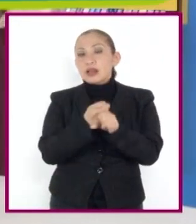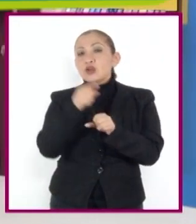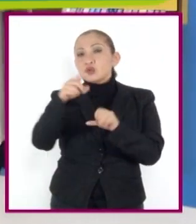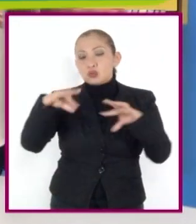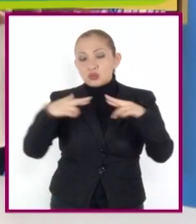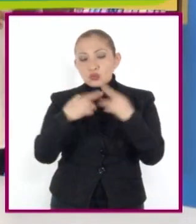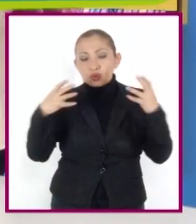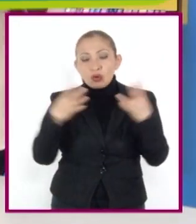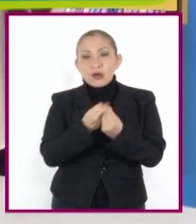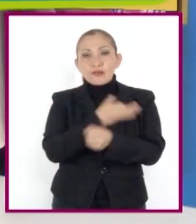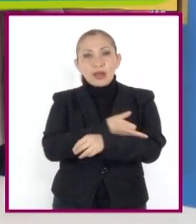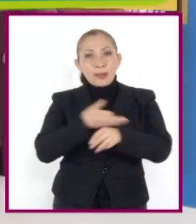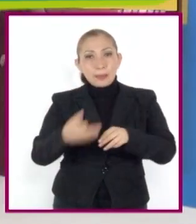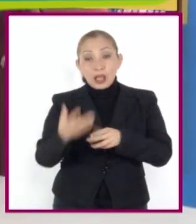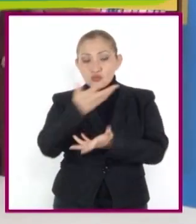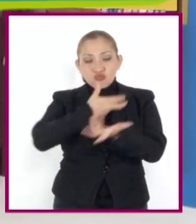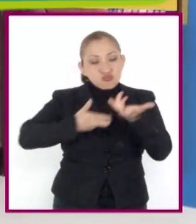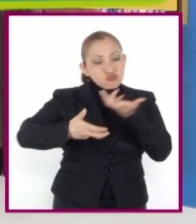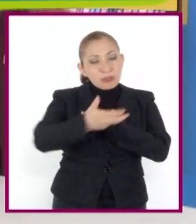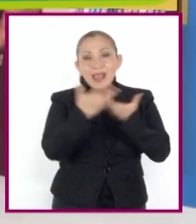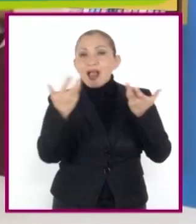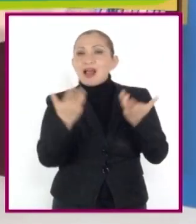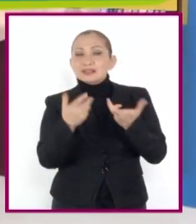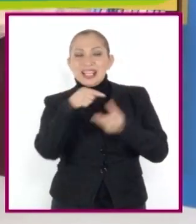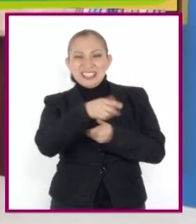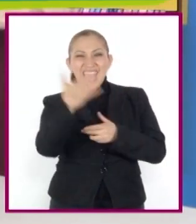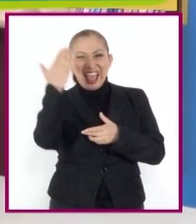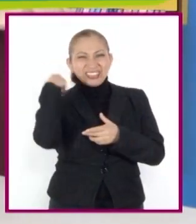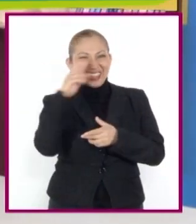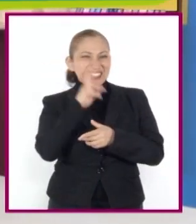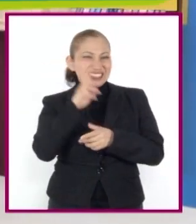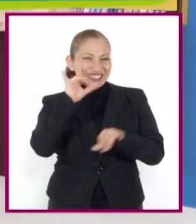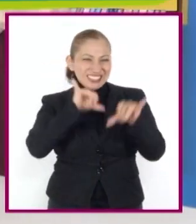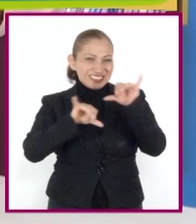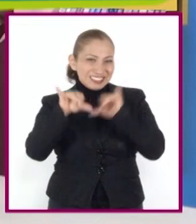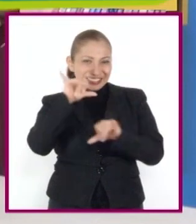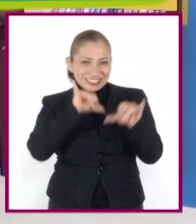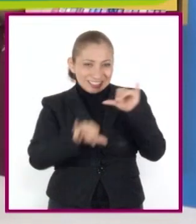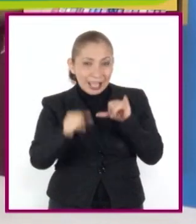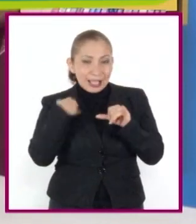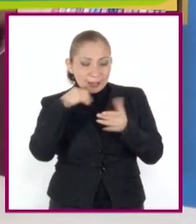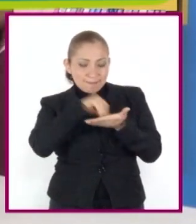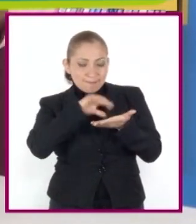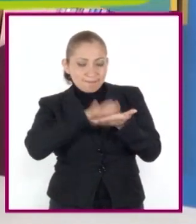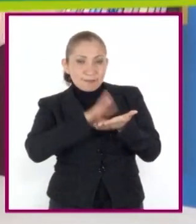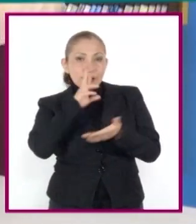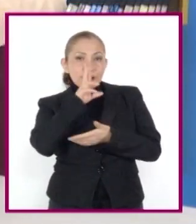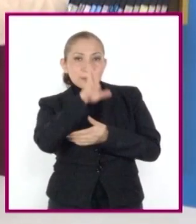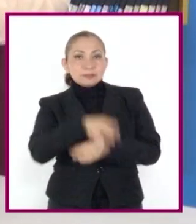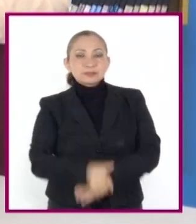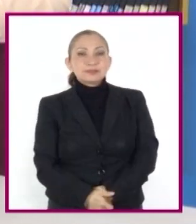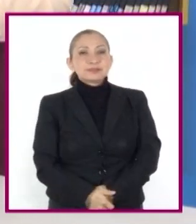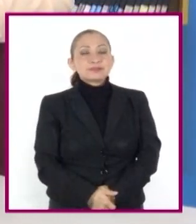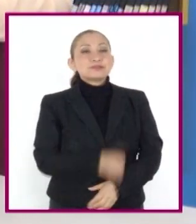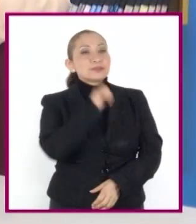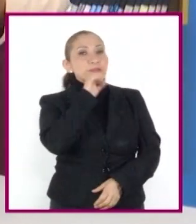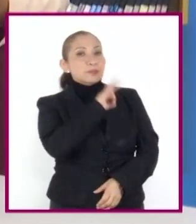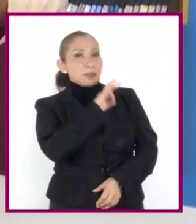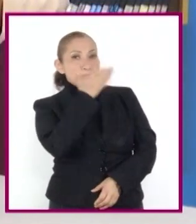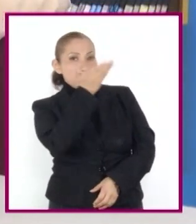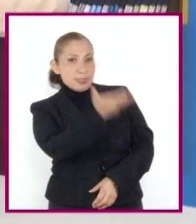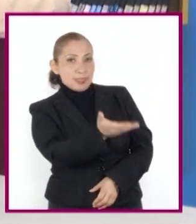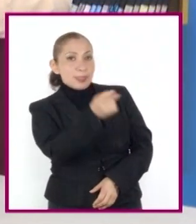se reúnan con su familia y entre todos lleven a cabo estos sencillos experimentos y registren sus resultados. También